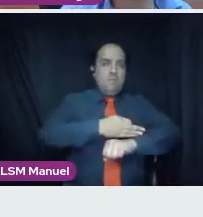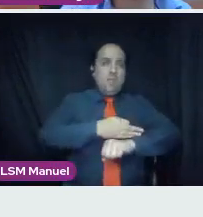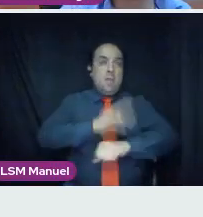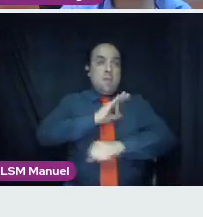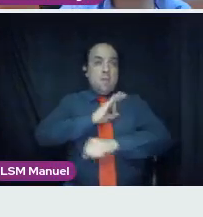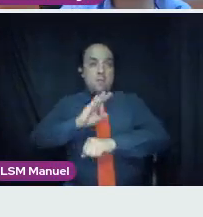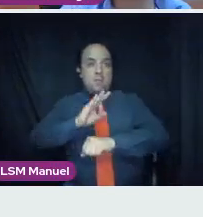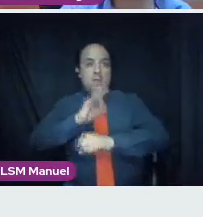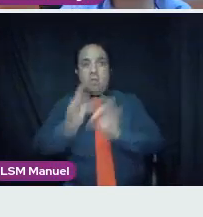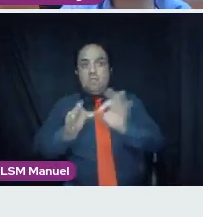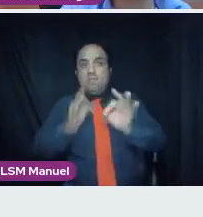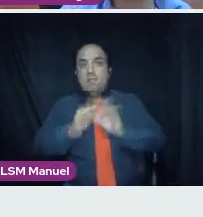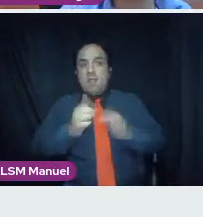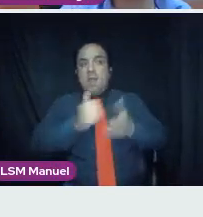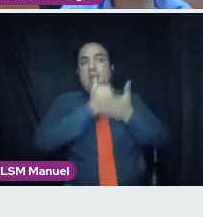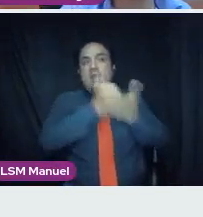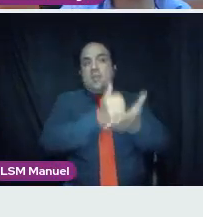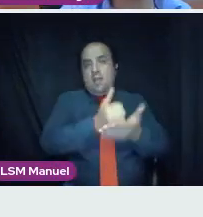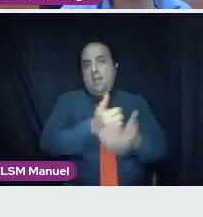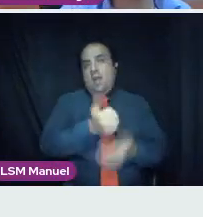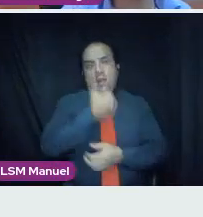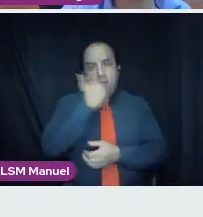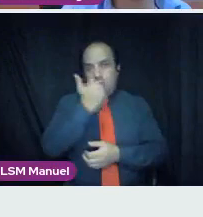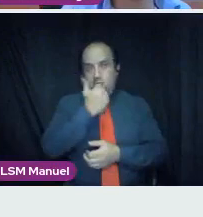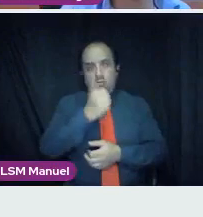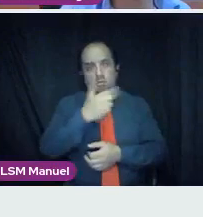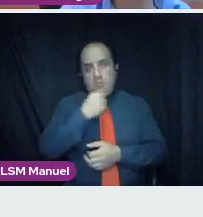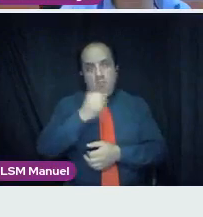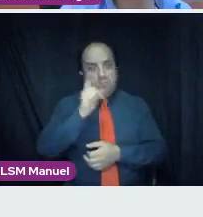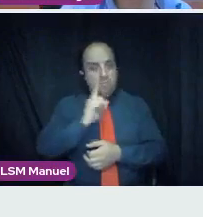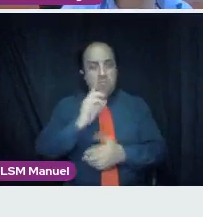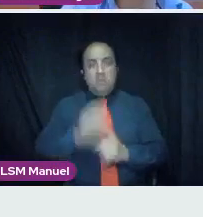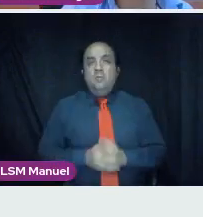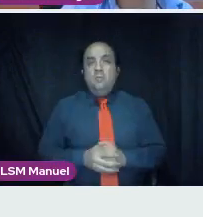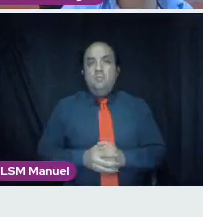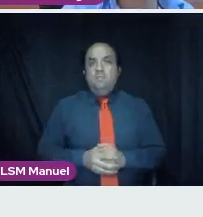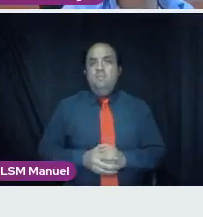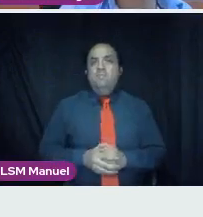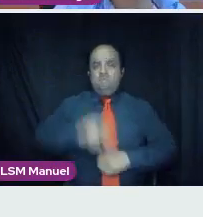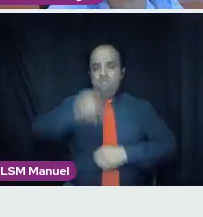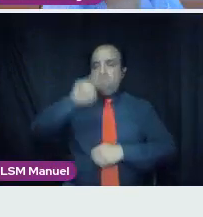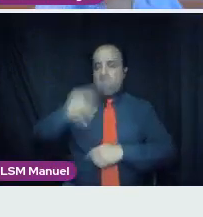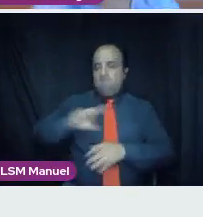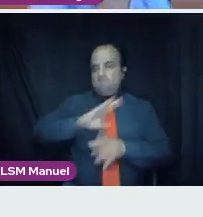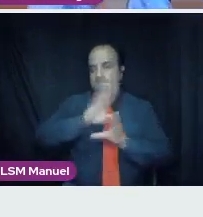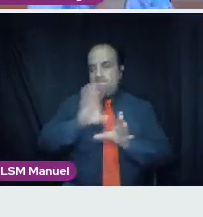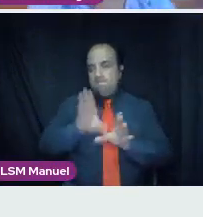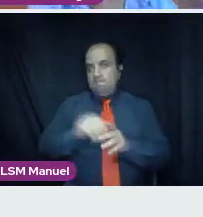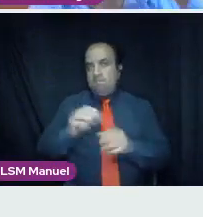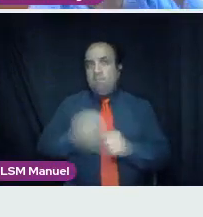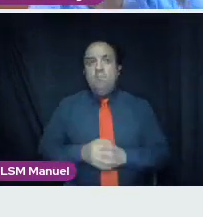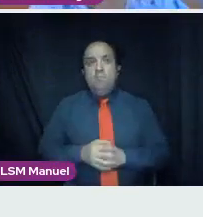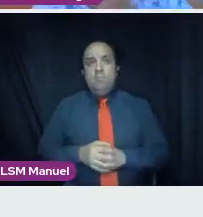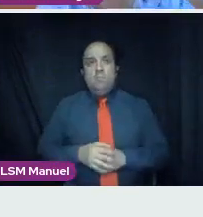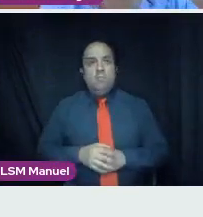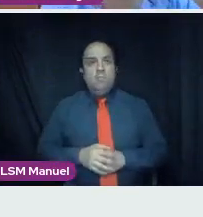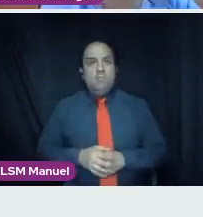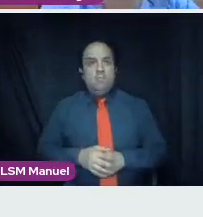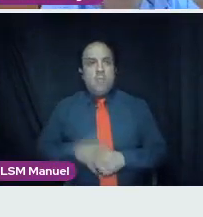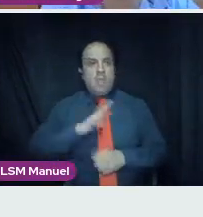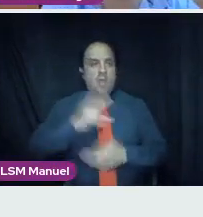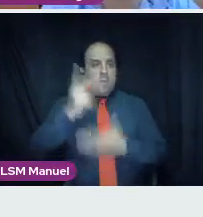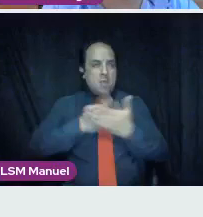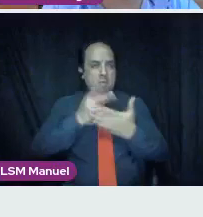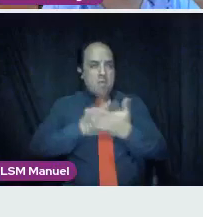estudiante, a la estudiante. Totalmente. Sí, es como, si bien hay programas de